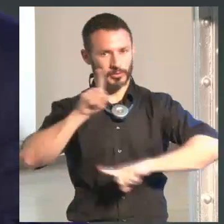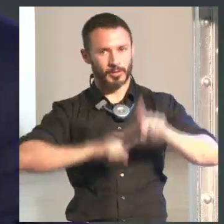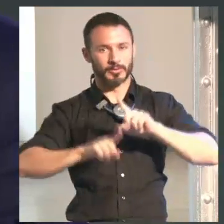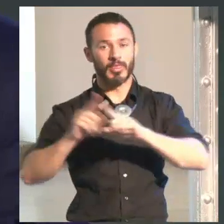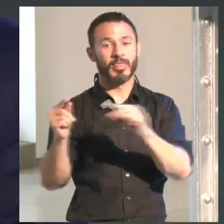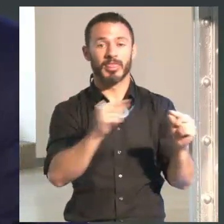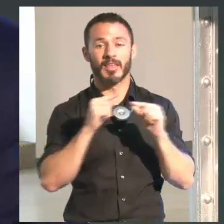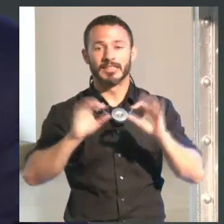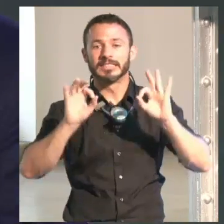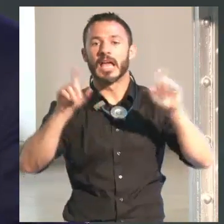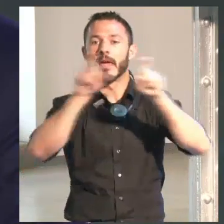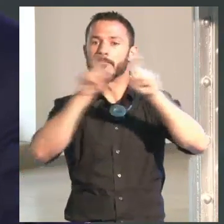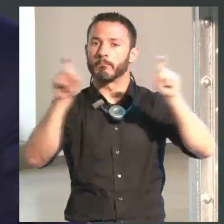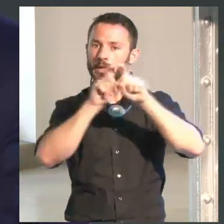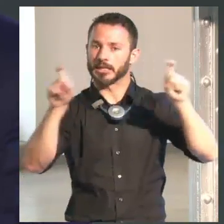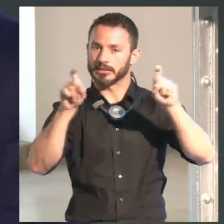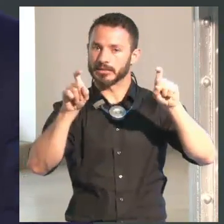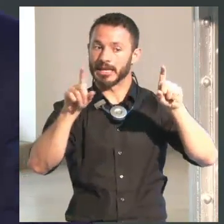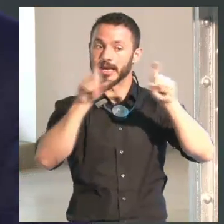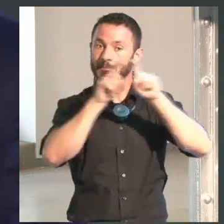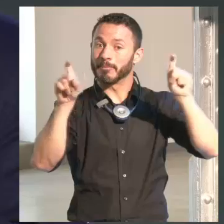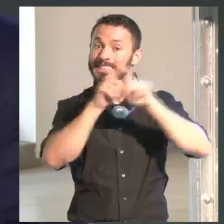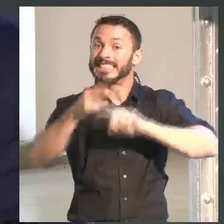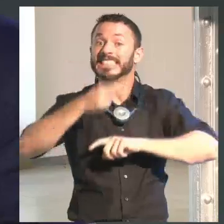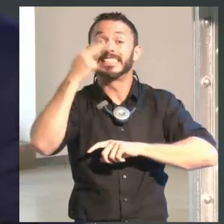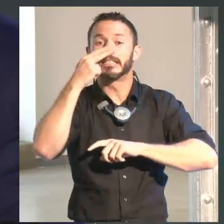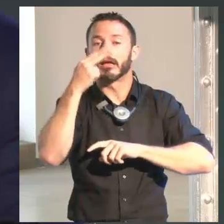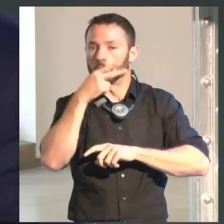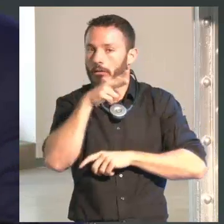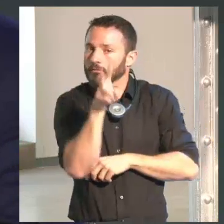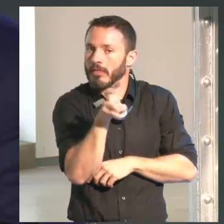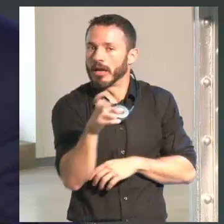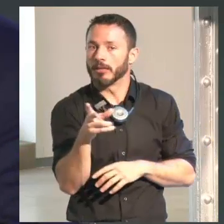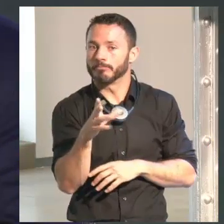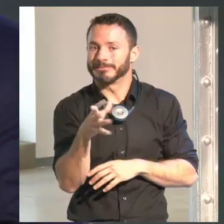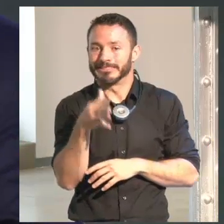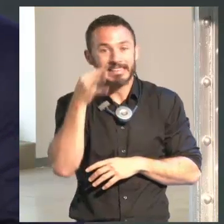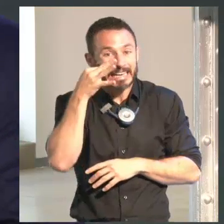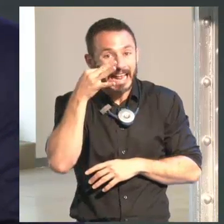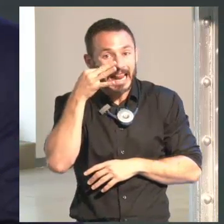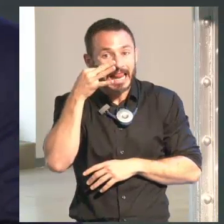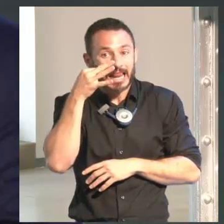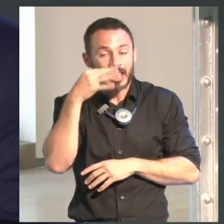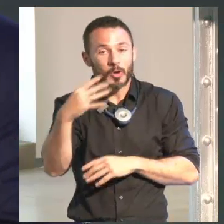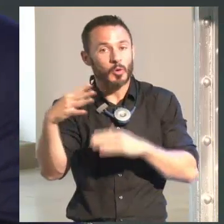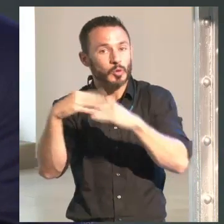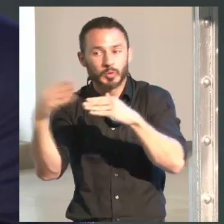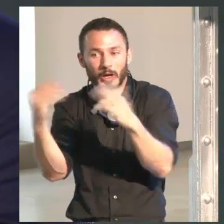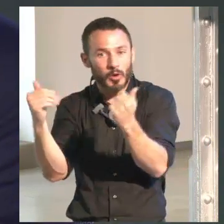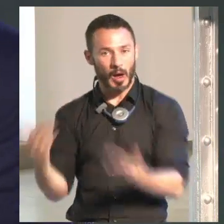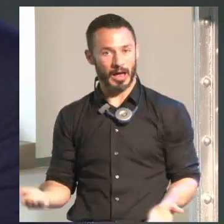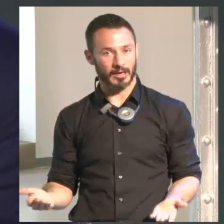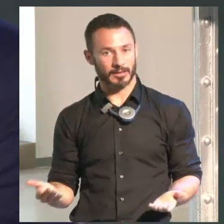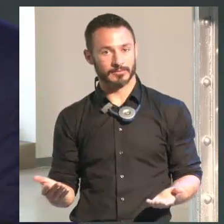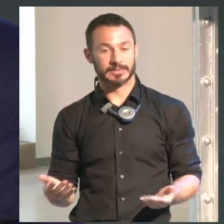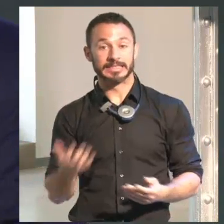de empresas, ¿vale? De intereses empresariales, que es legítimo. Pero los usuarios no estamos en el debate. Si